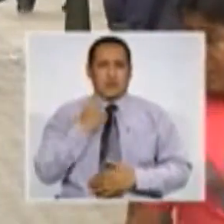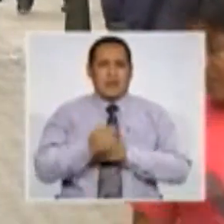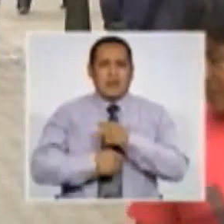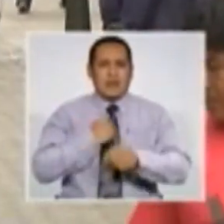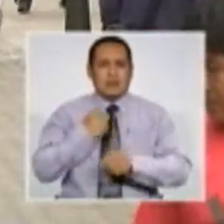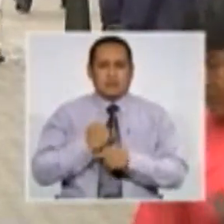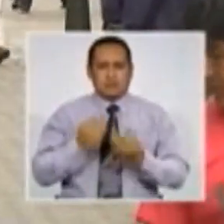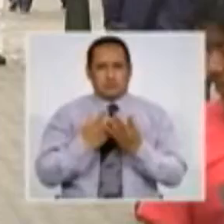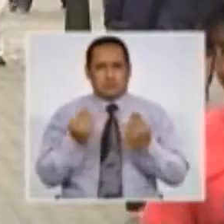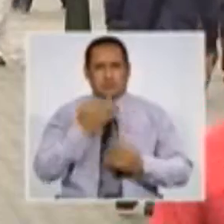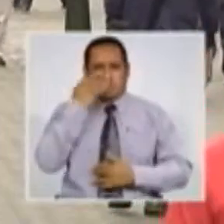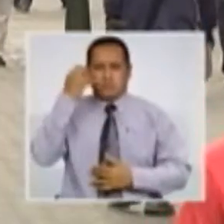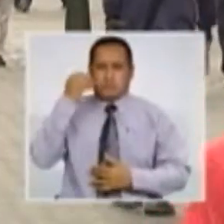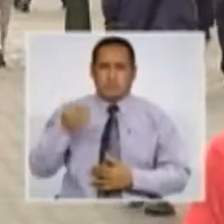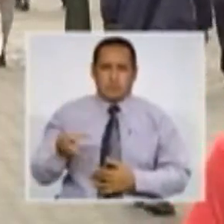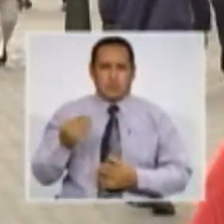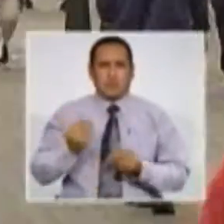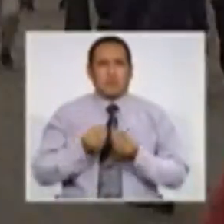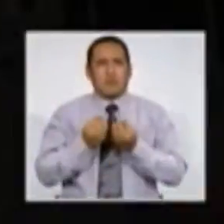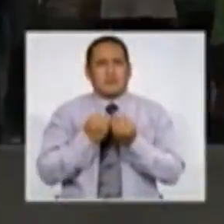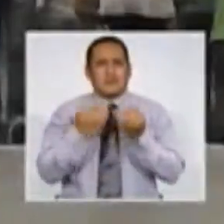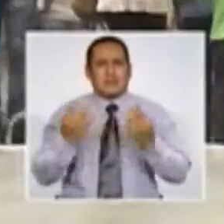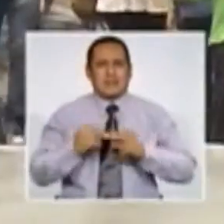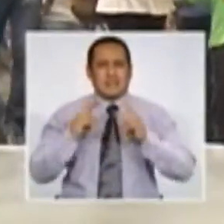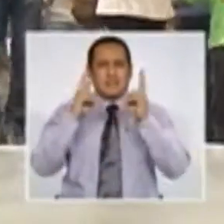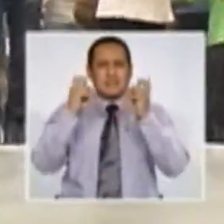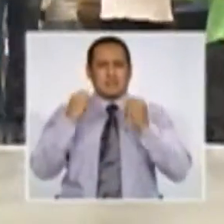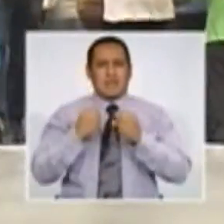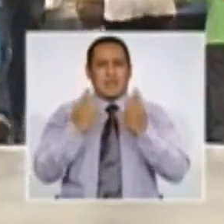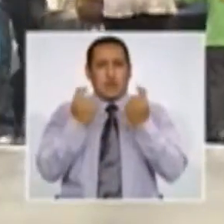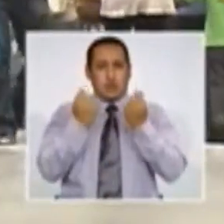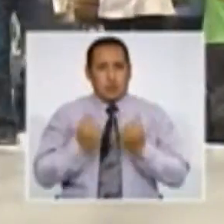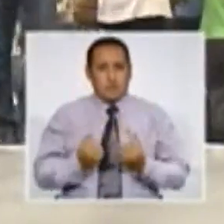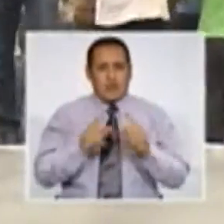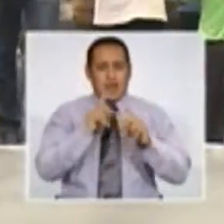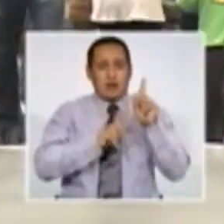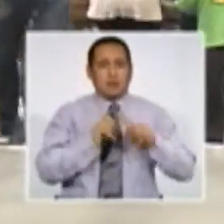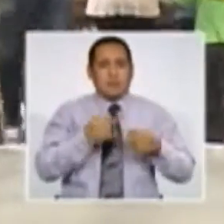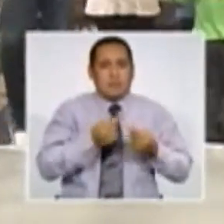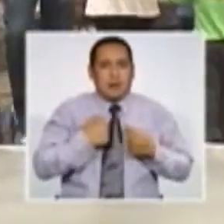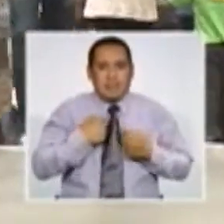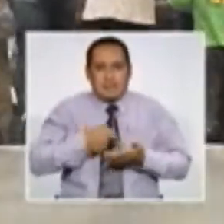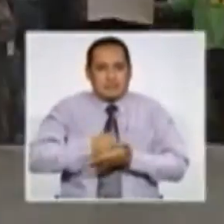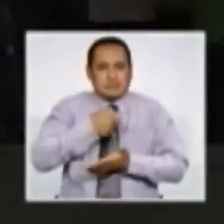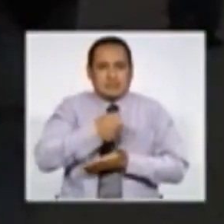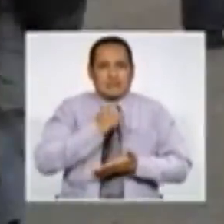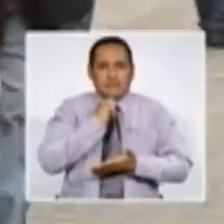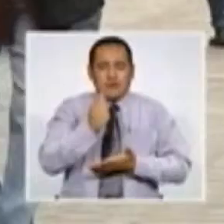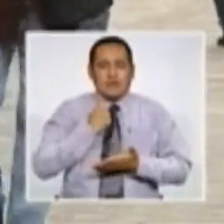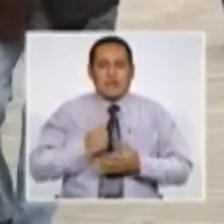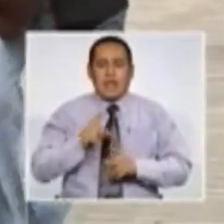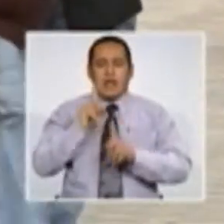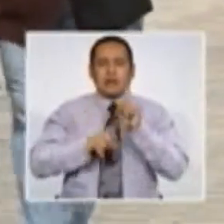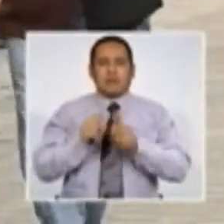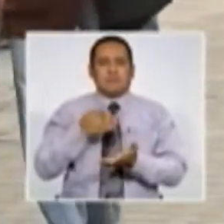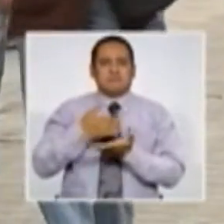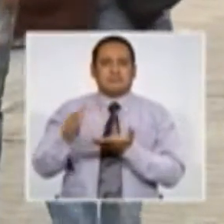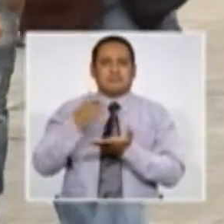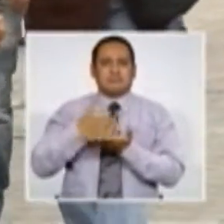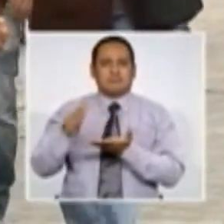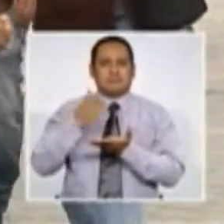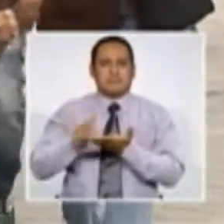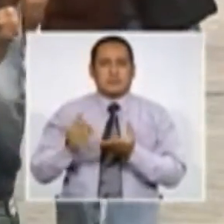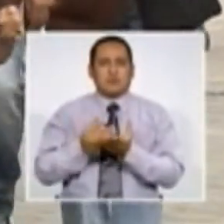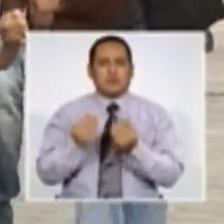Hasta hace algunos años, la discriminación y marginación por temas económicos totalmente ajenos al estudiante eran de